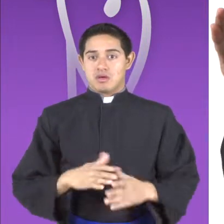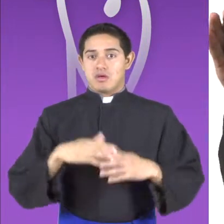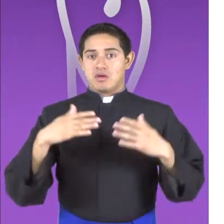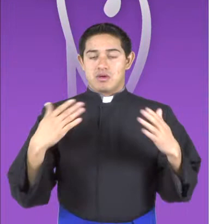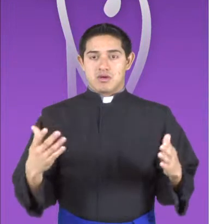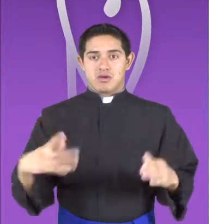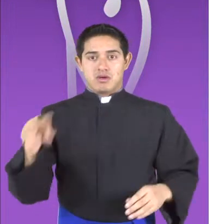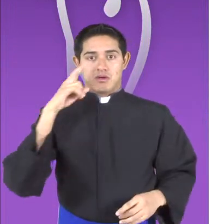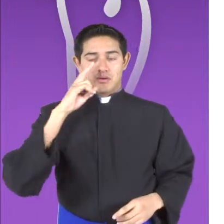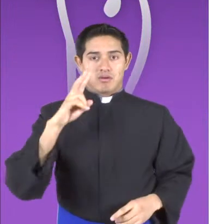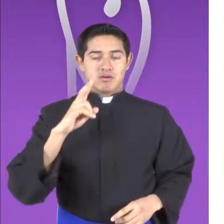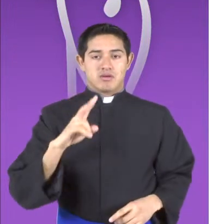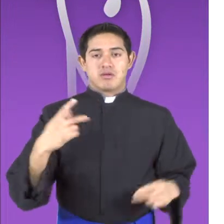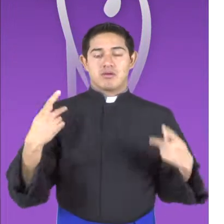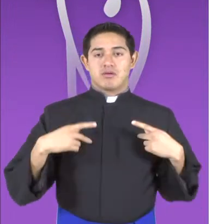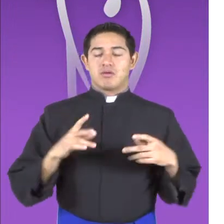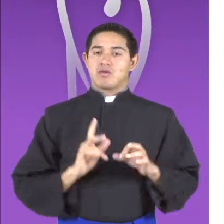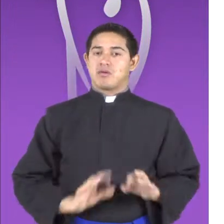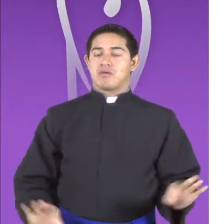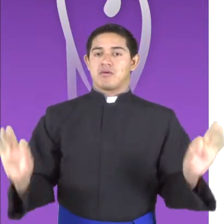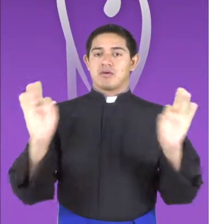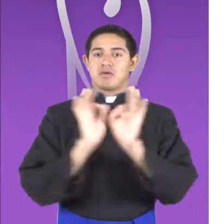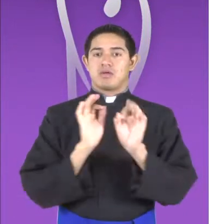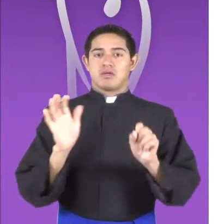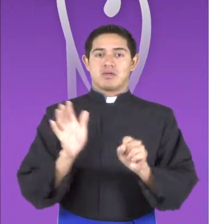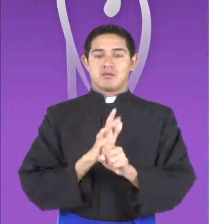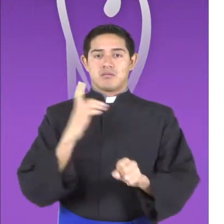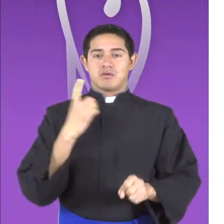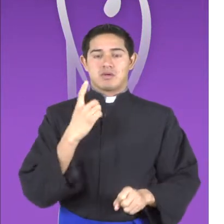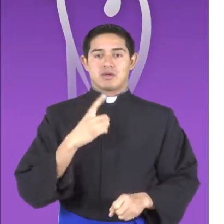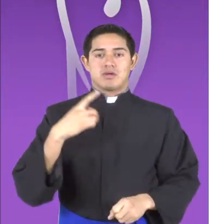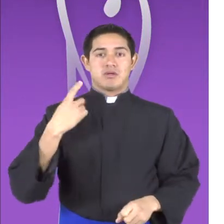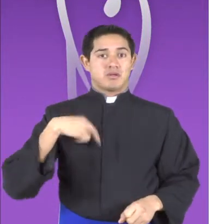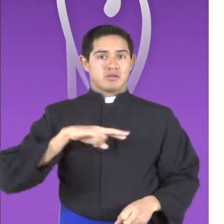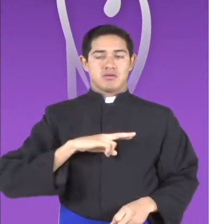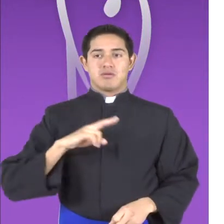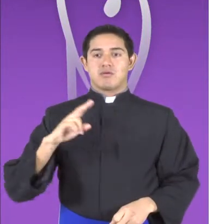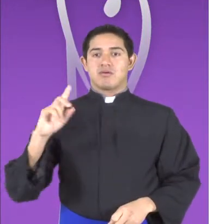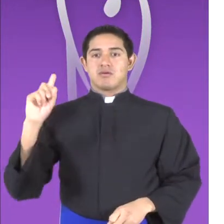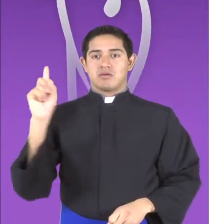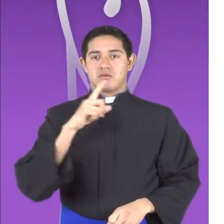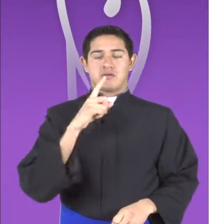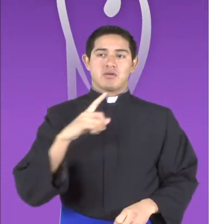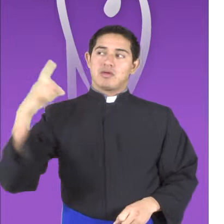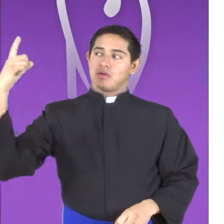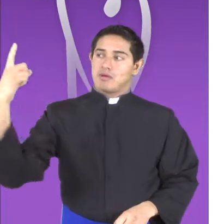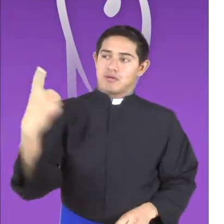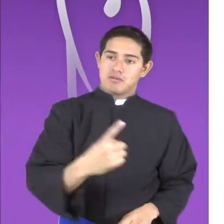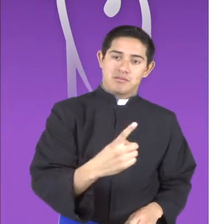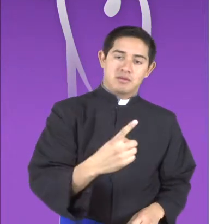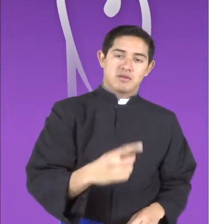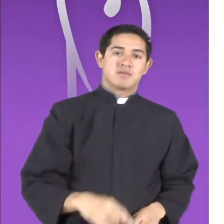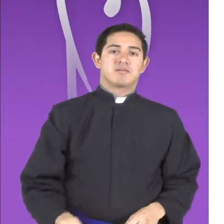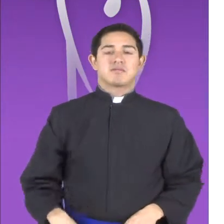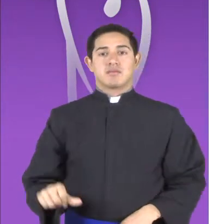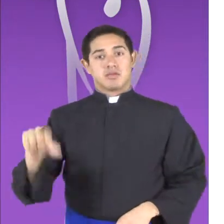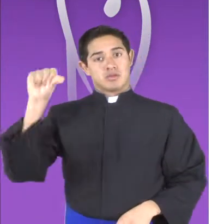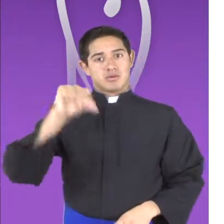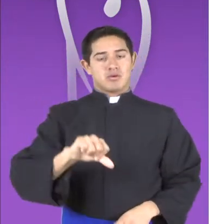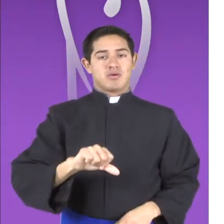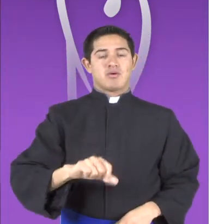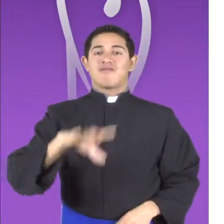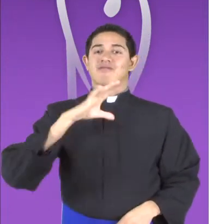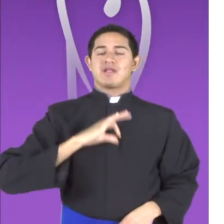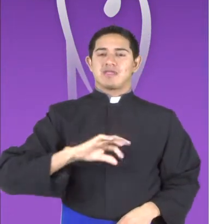de nuestro ser enviados, de nuestro ser testigos y de ser voz. Hoy hacen falta